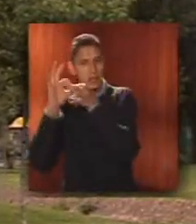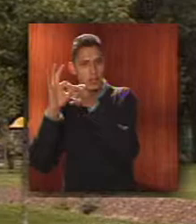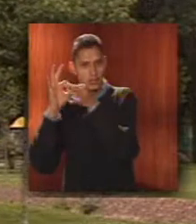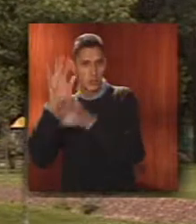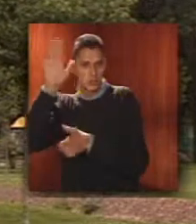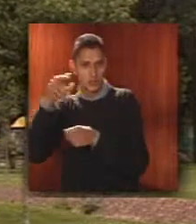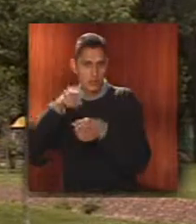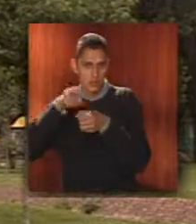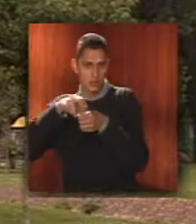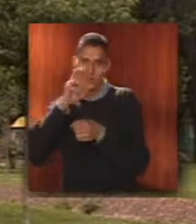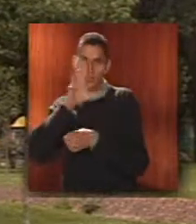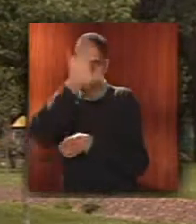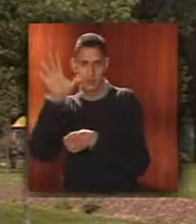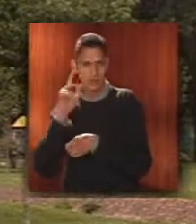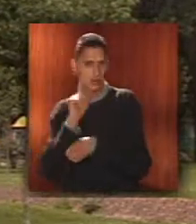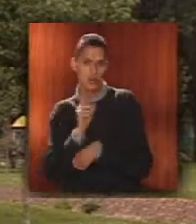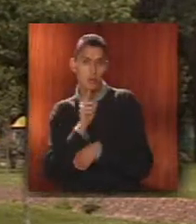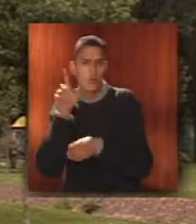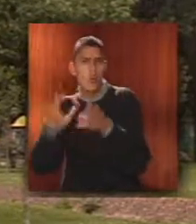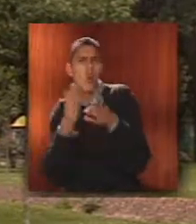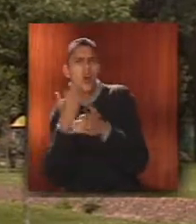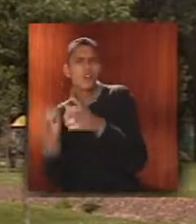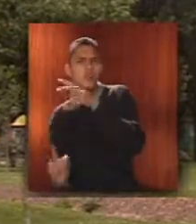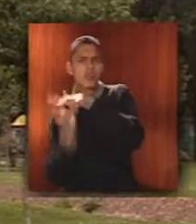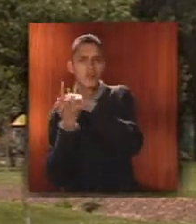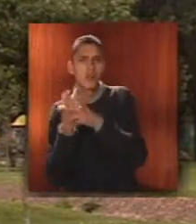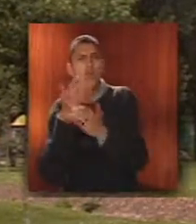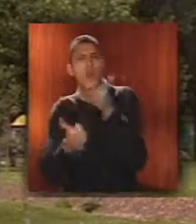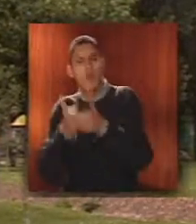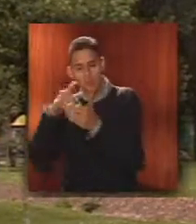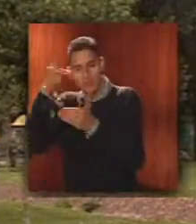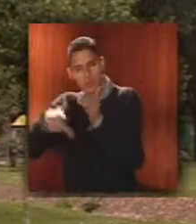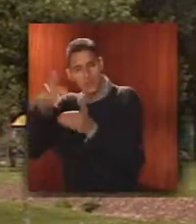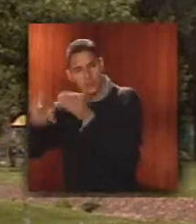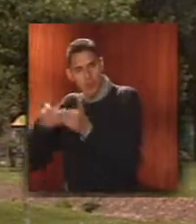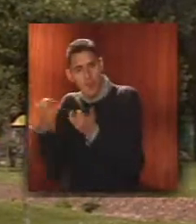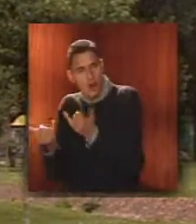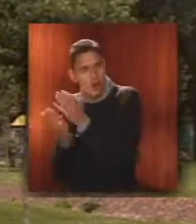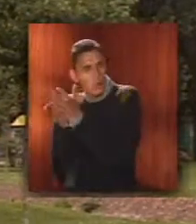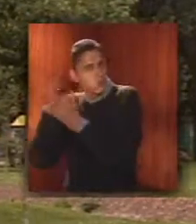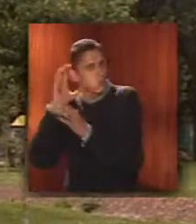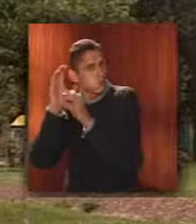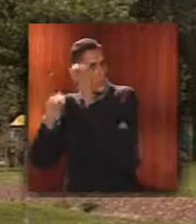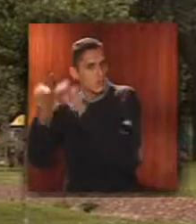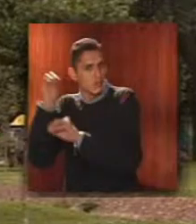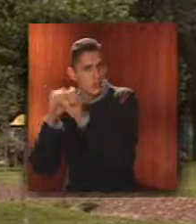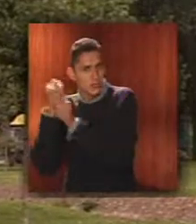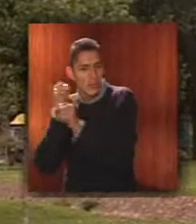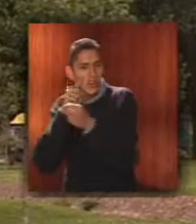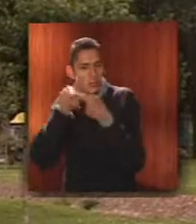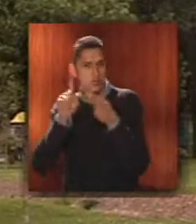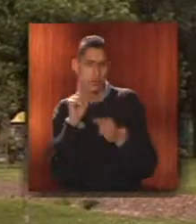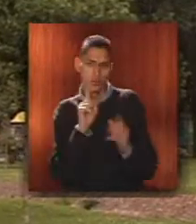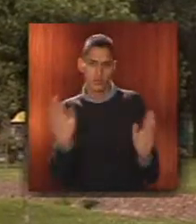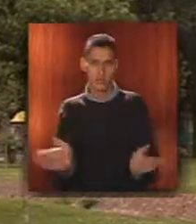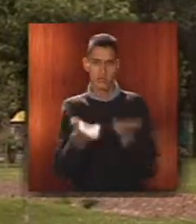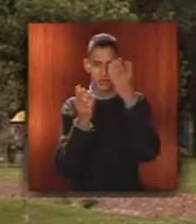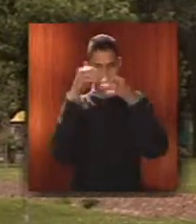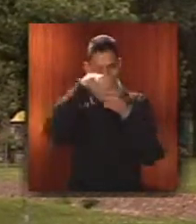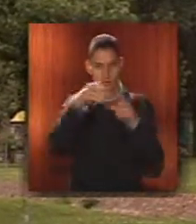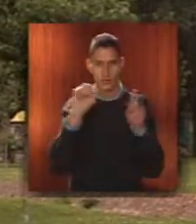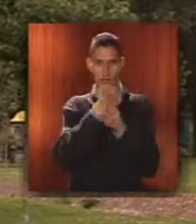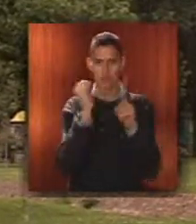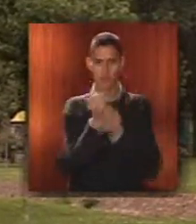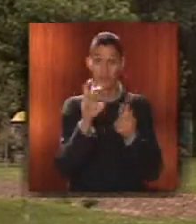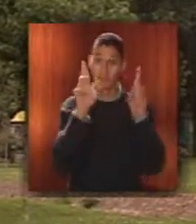Nacional de Sordos, cuándo nació y cuáles son los proyectos en los que trabaja actualmente para que estas personas crezcan y se desarrollen en